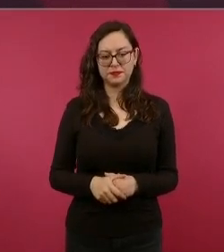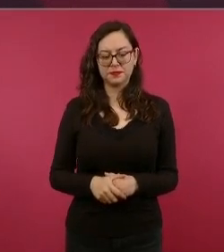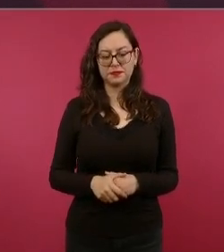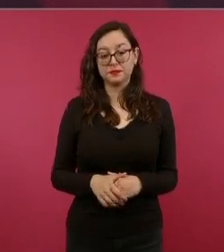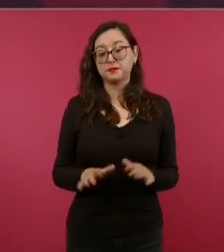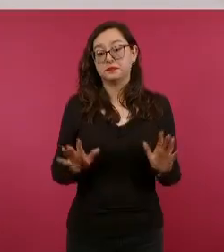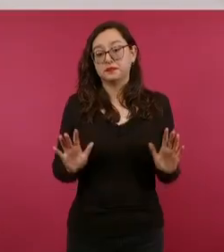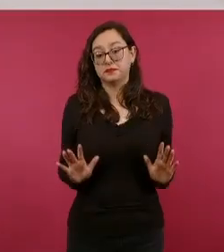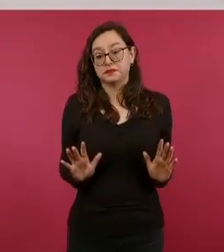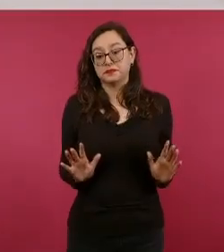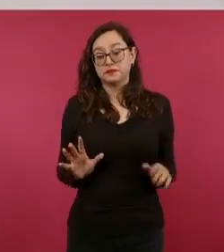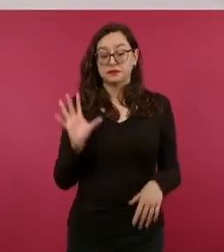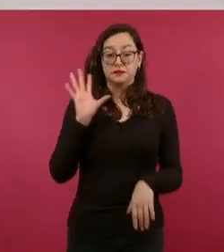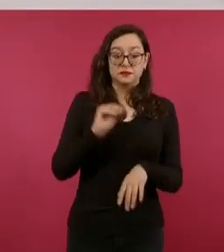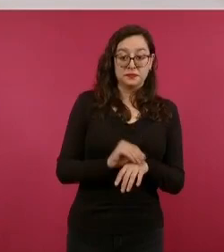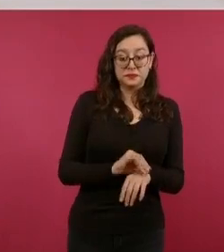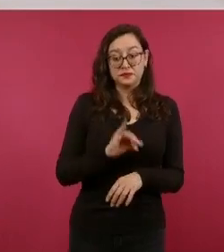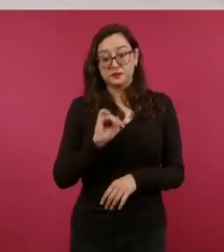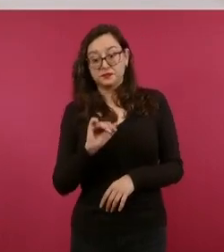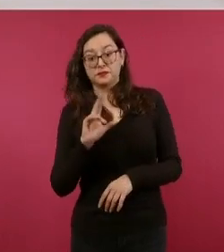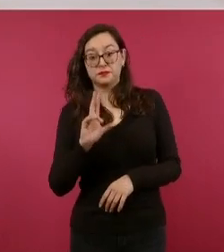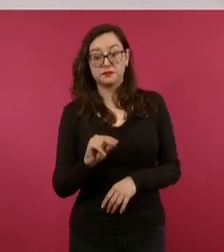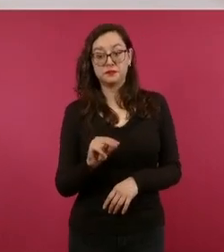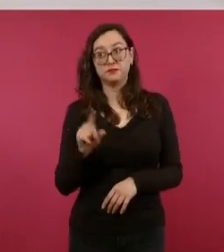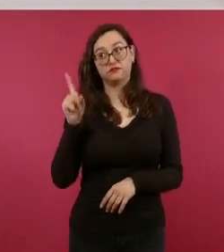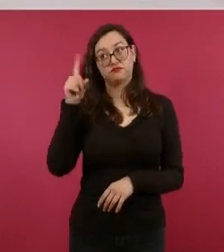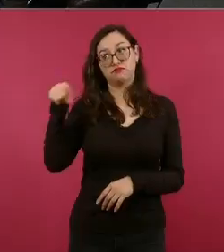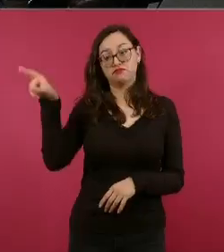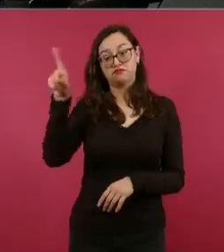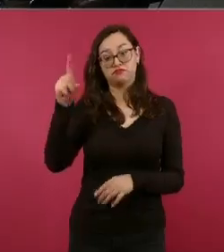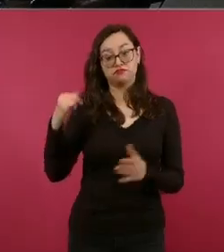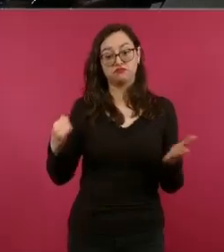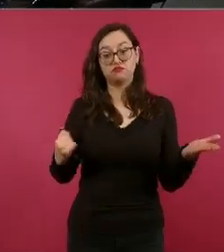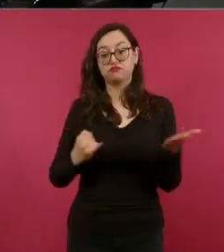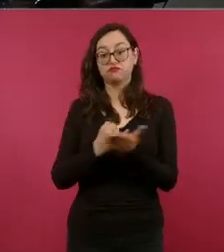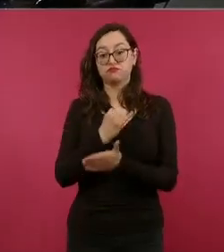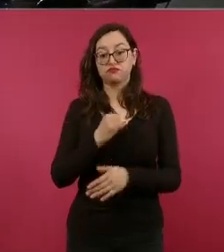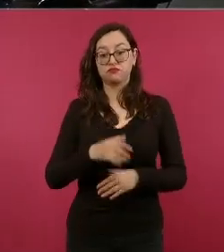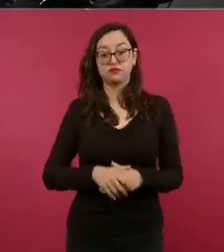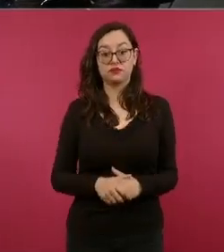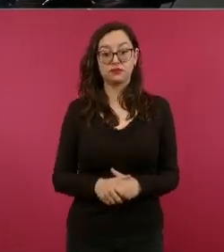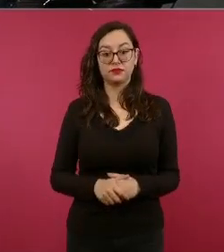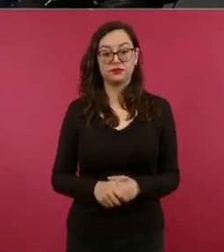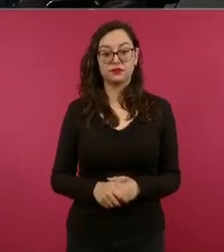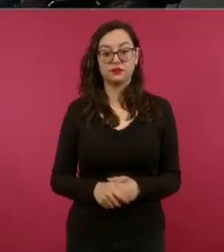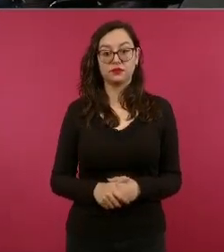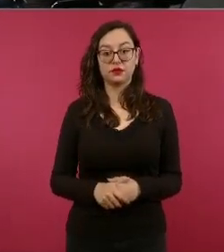Pero al final ellos van a decidir.